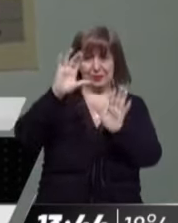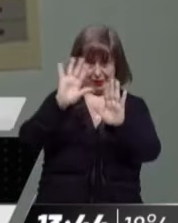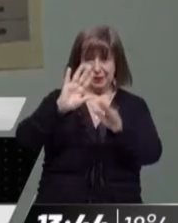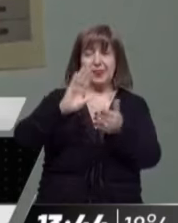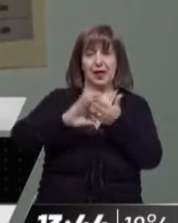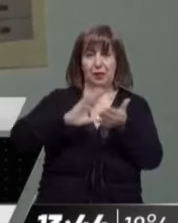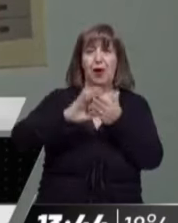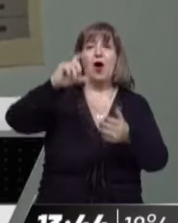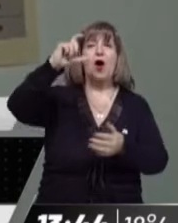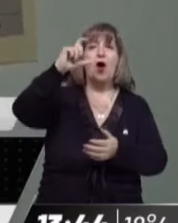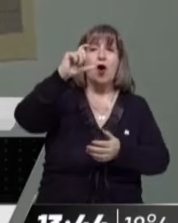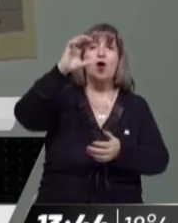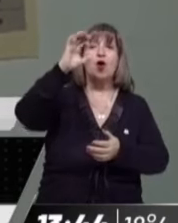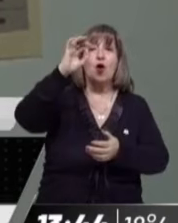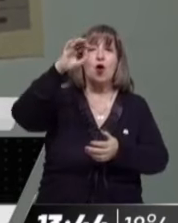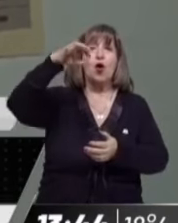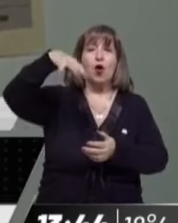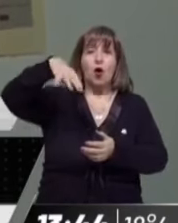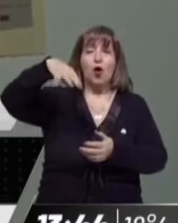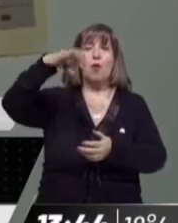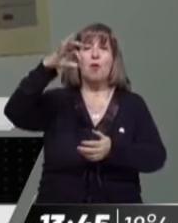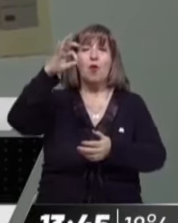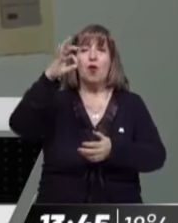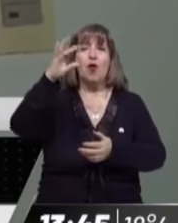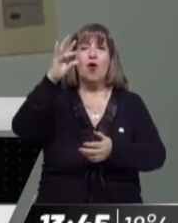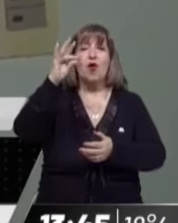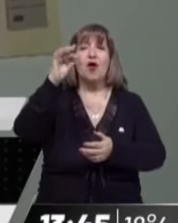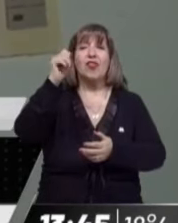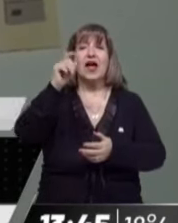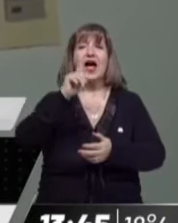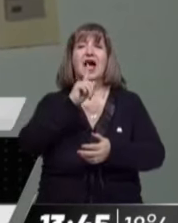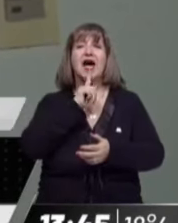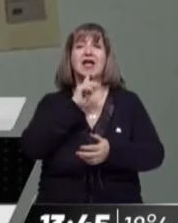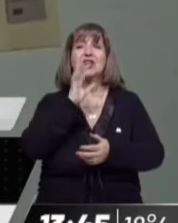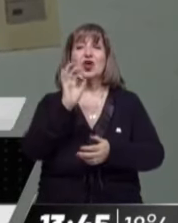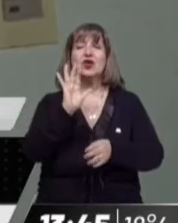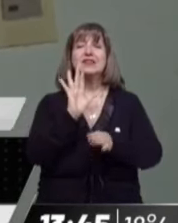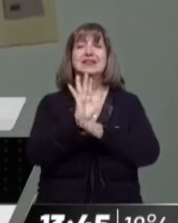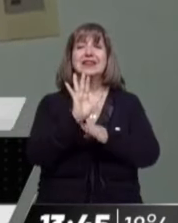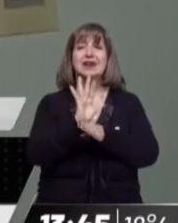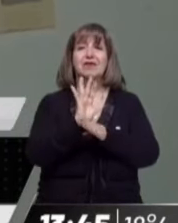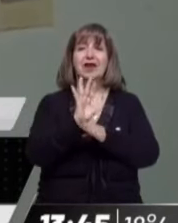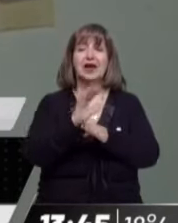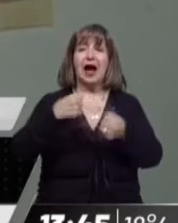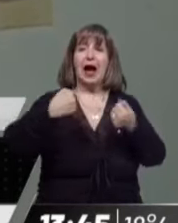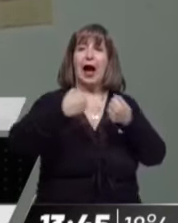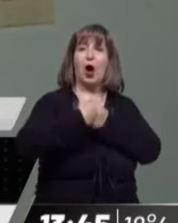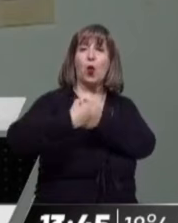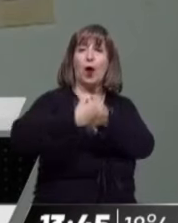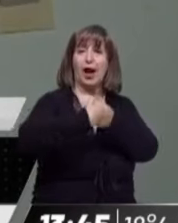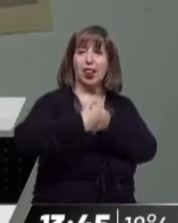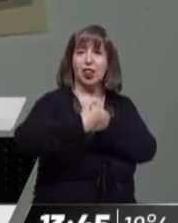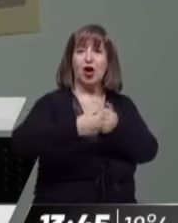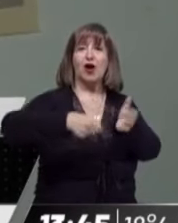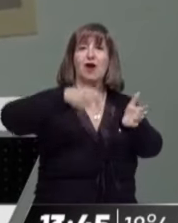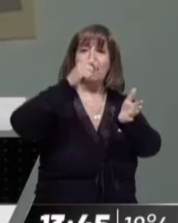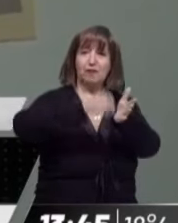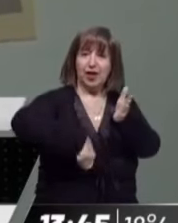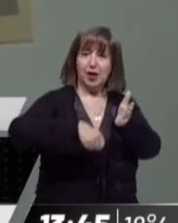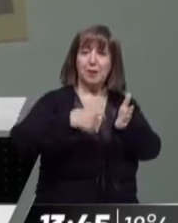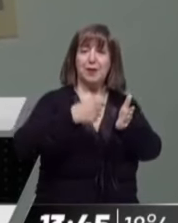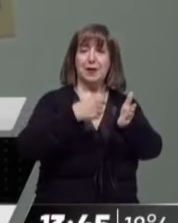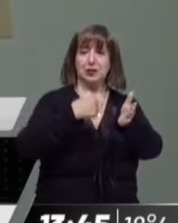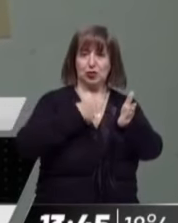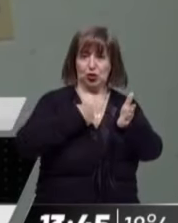que Todavía no Estamos certificados nos falta el paso de sacar la la muesca que tiene por encima la cunita eh